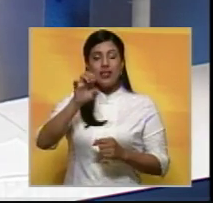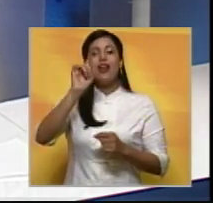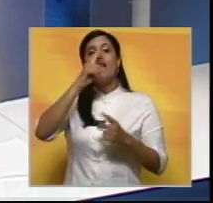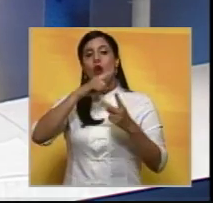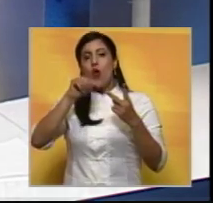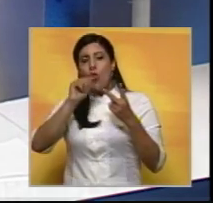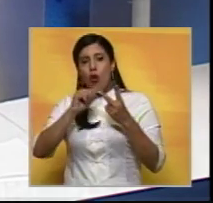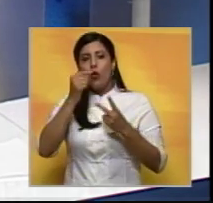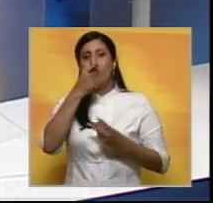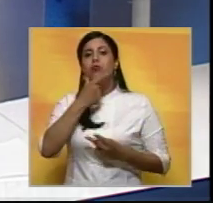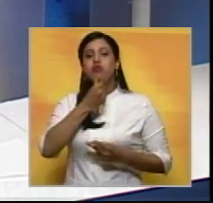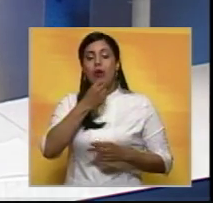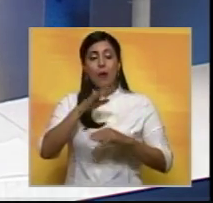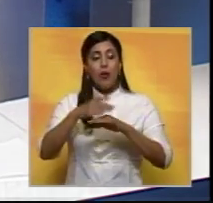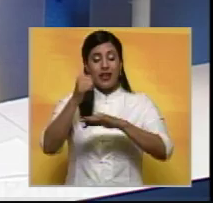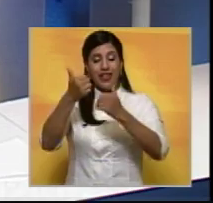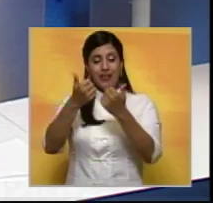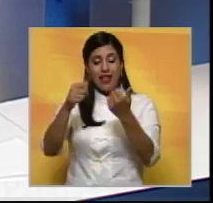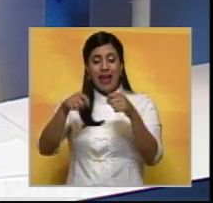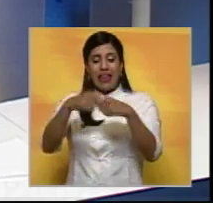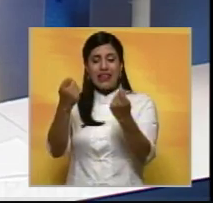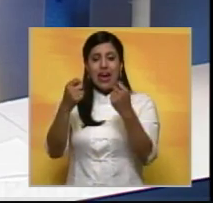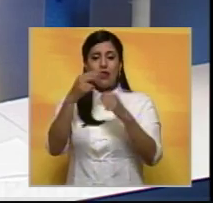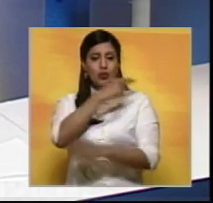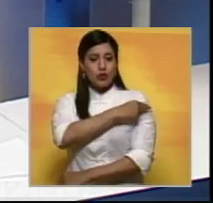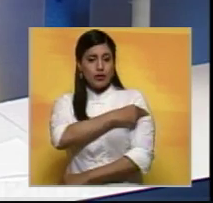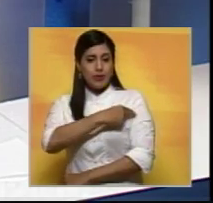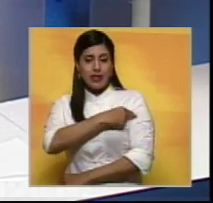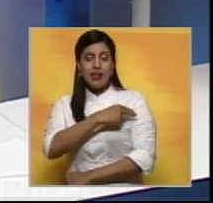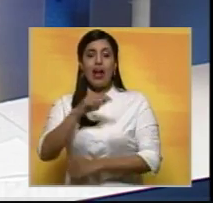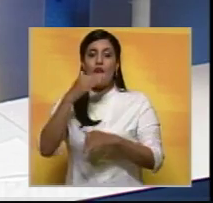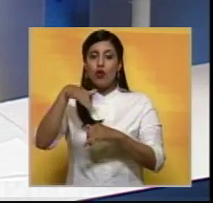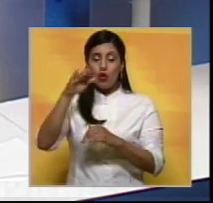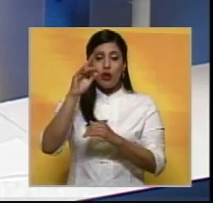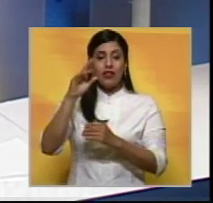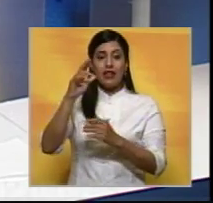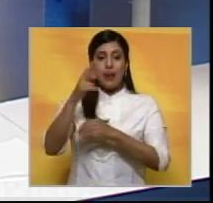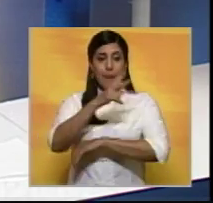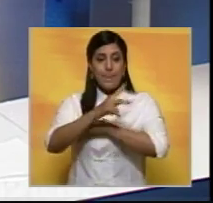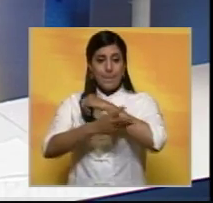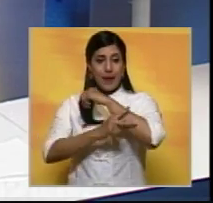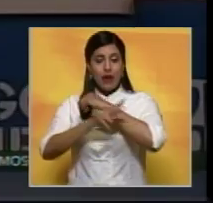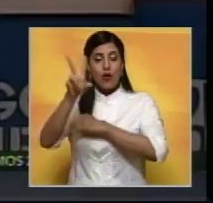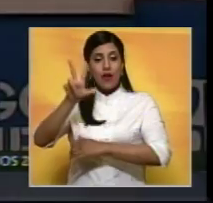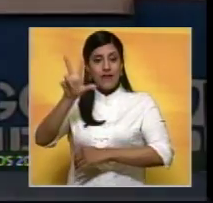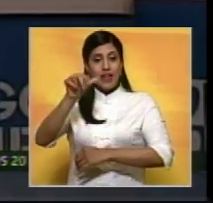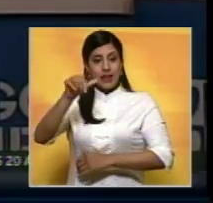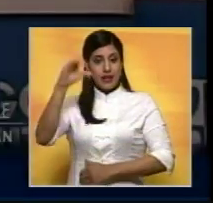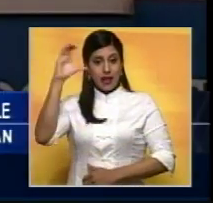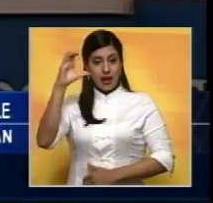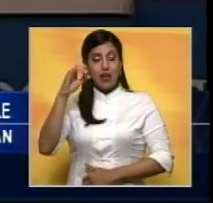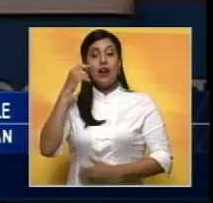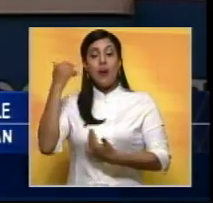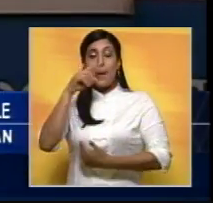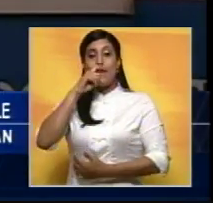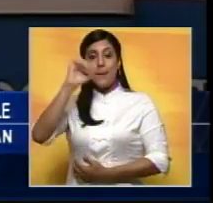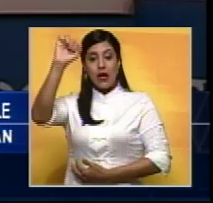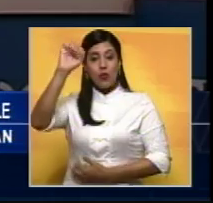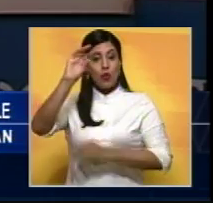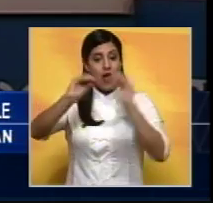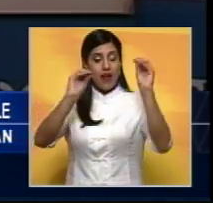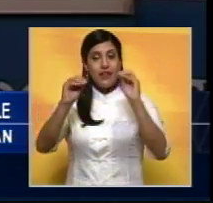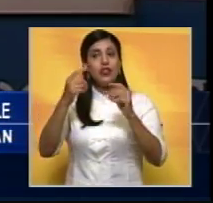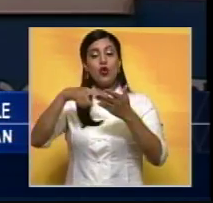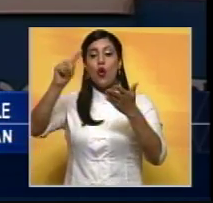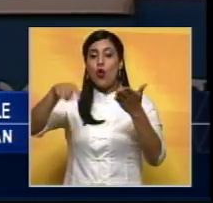Guanipa, por los daños ocasionados al Hospital Materno Infantil Hugo Chávez Frías de la Parroquia El Valle, aquí en Caracas. El mandatario nacional acusó a los parlamentarios